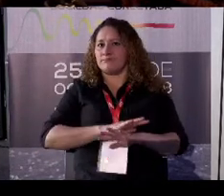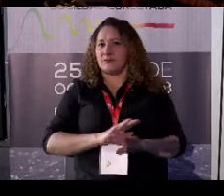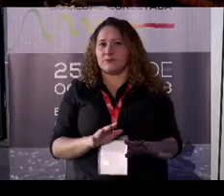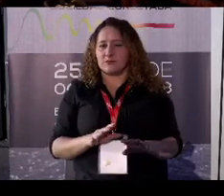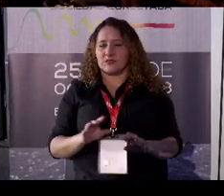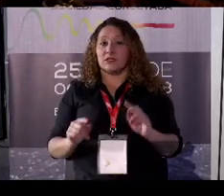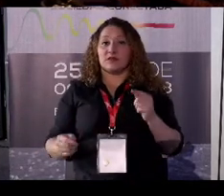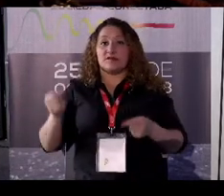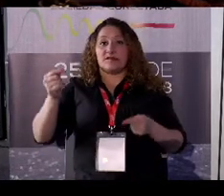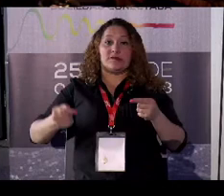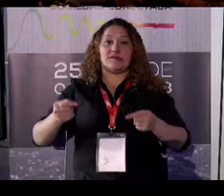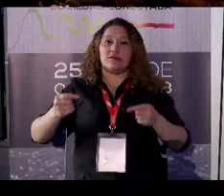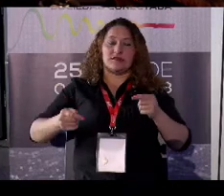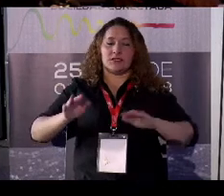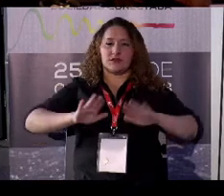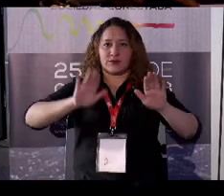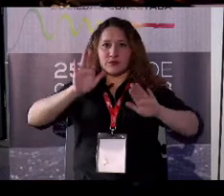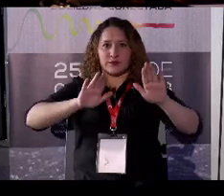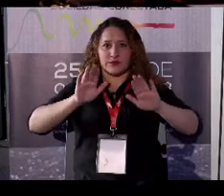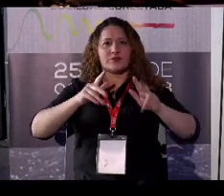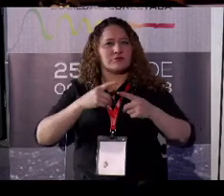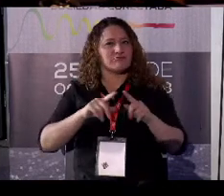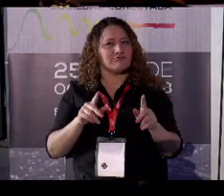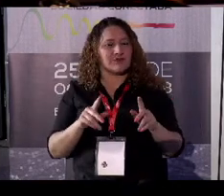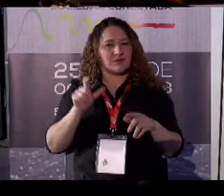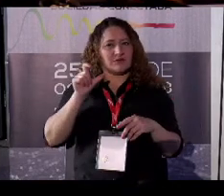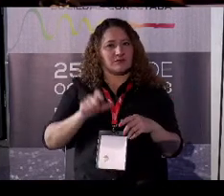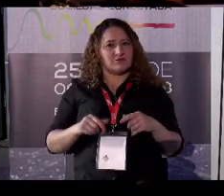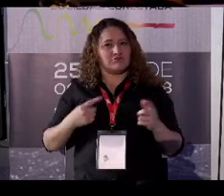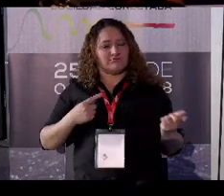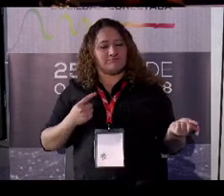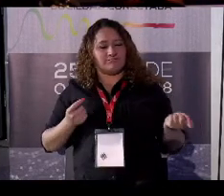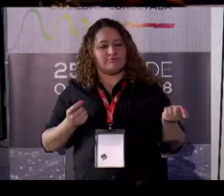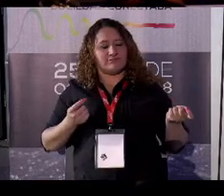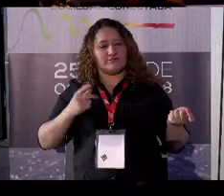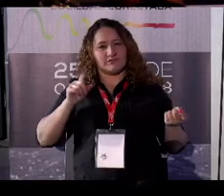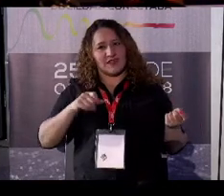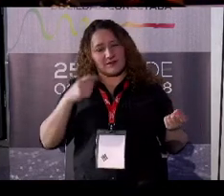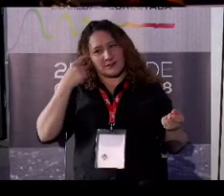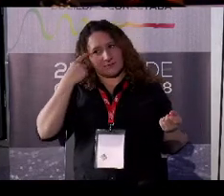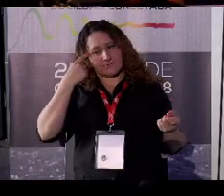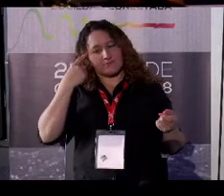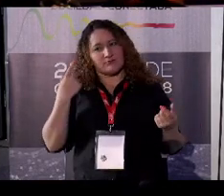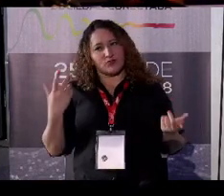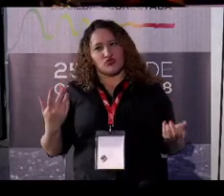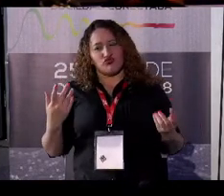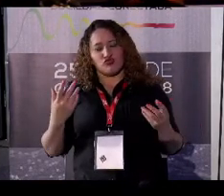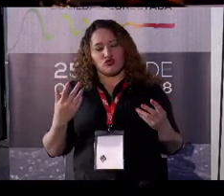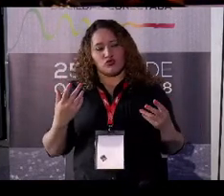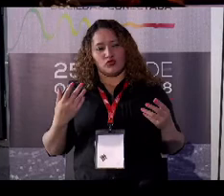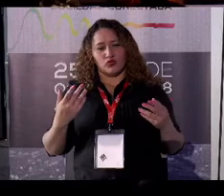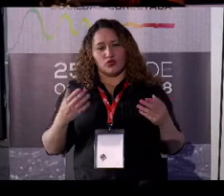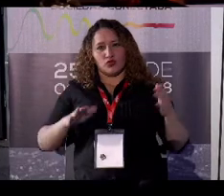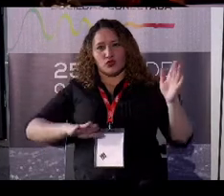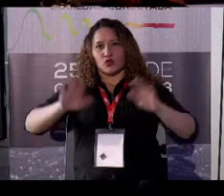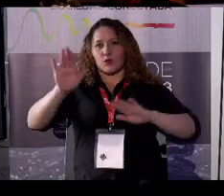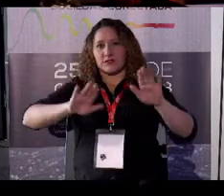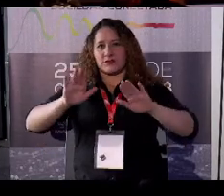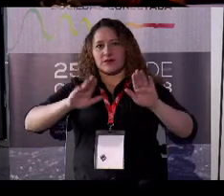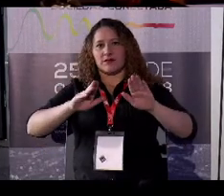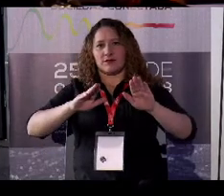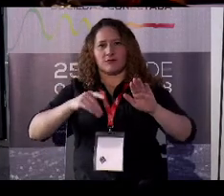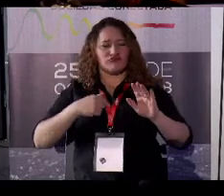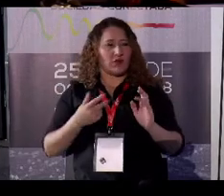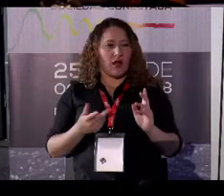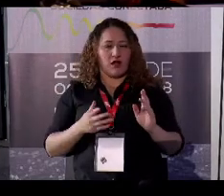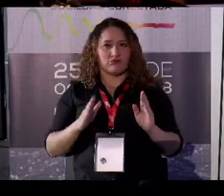una subasta, pero el subastador, el regulador, tiene que diseñar una subasta y no puede antemano decir, ah, es que esto va a